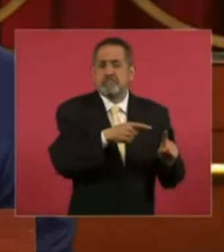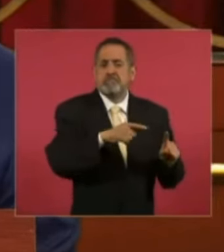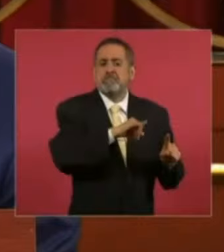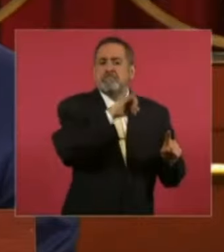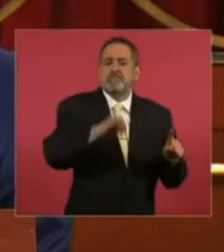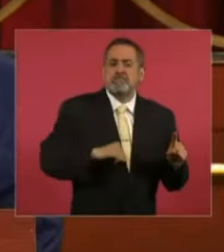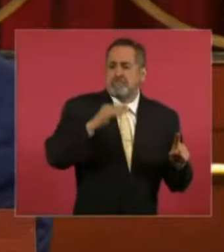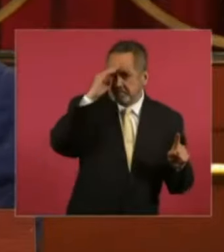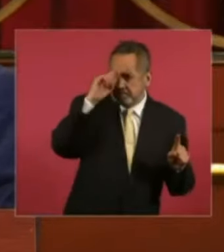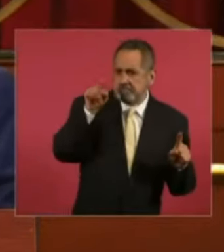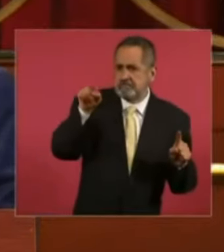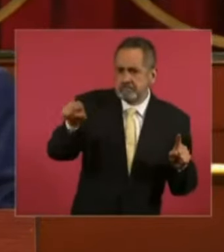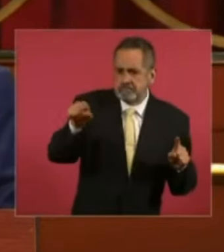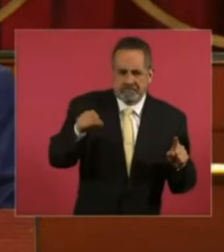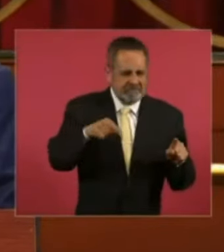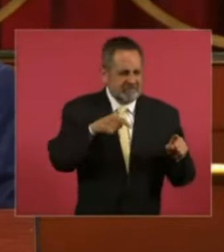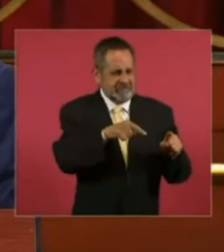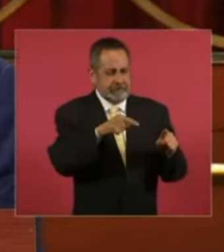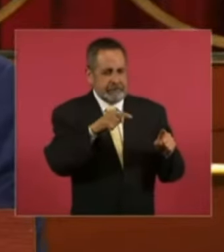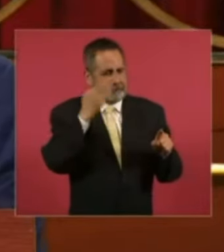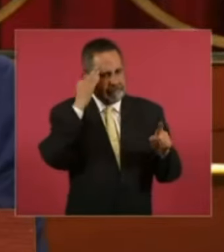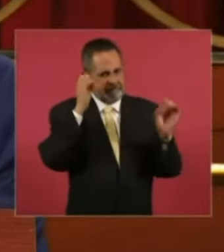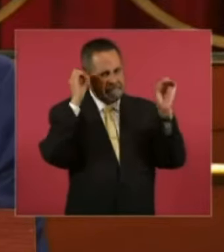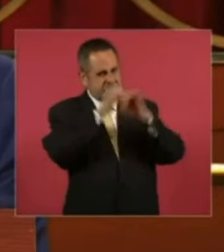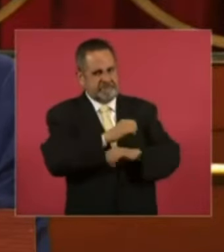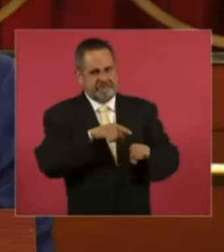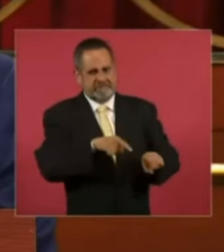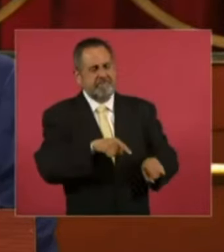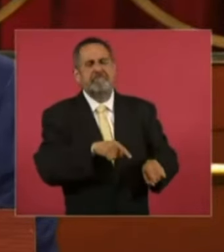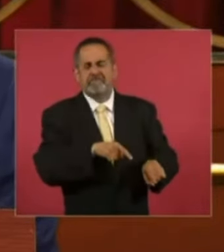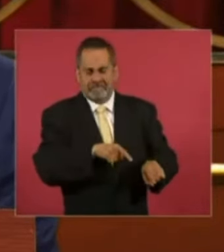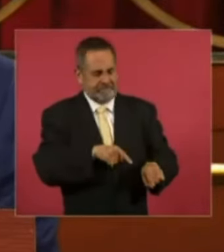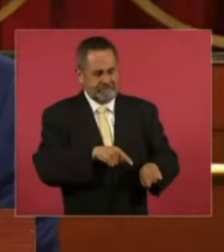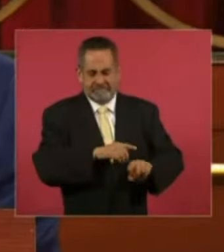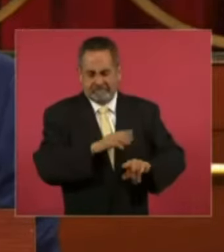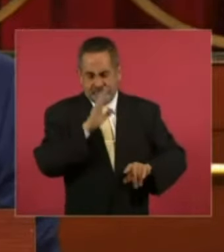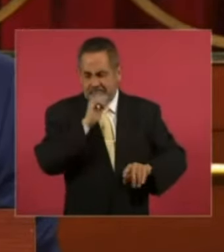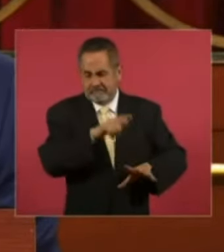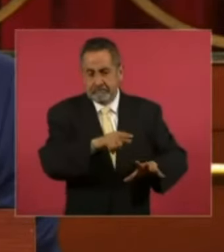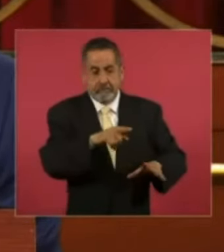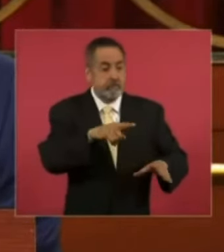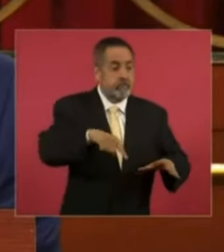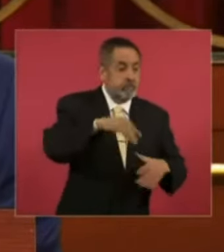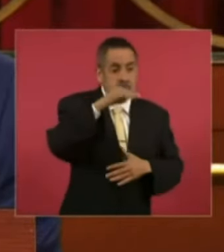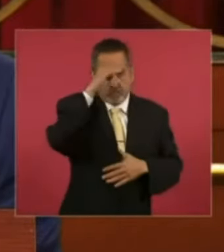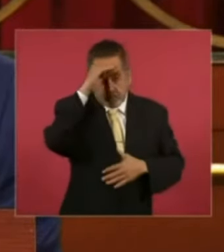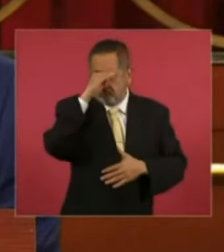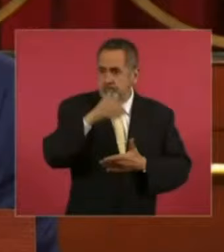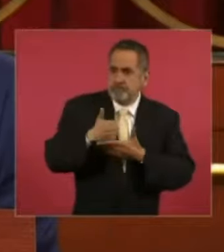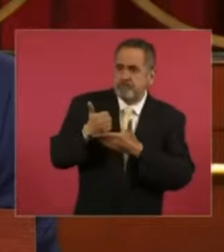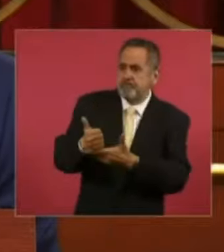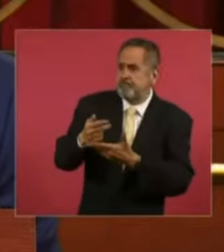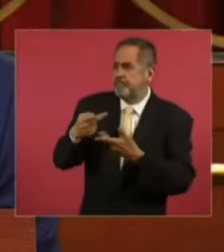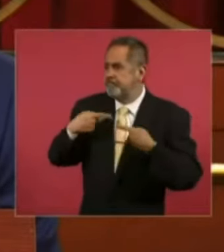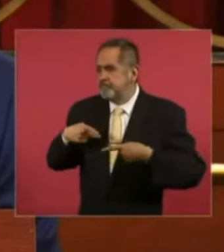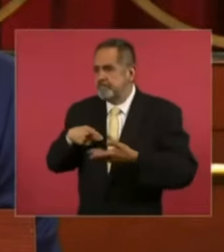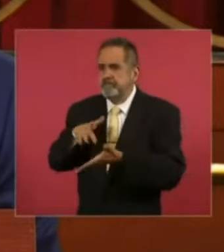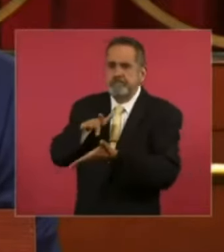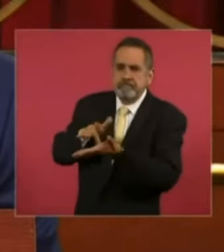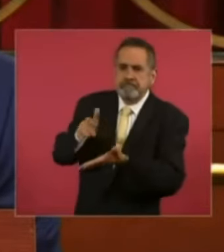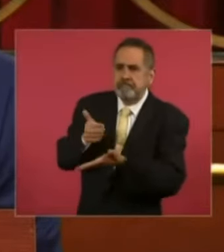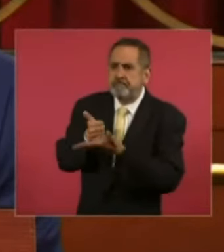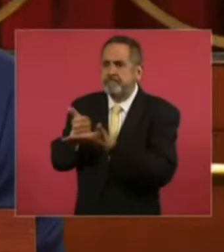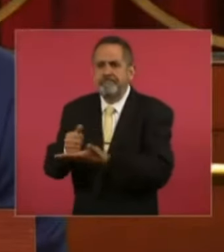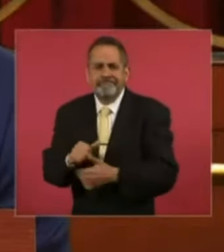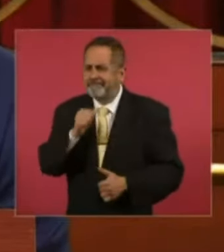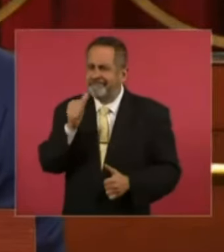Alejandro, sobre todo en la discusión. Lo mismo que la Guardia Nacional al Ejército, que es el punto